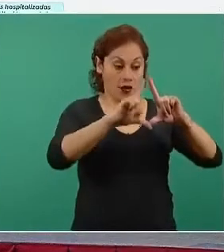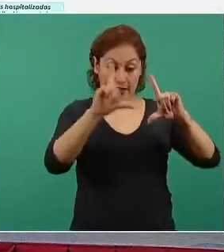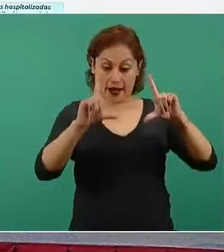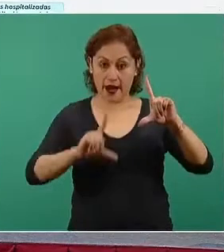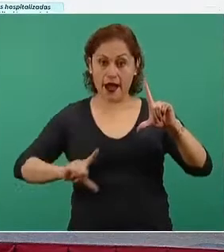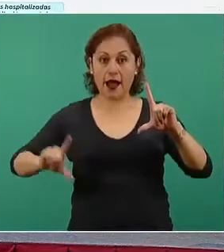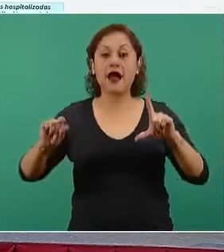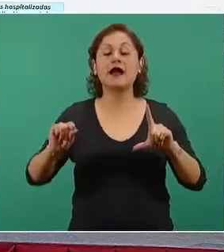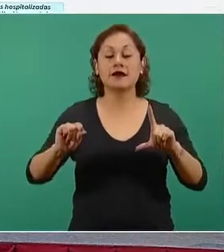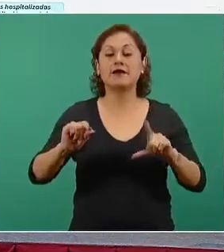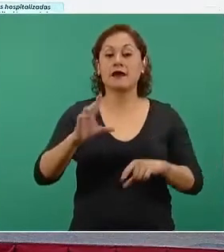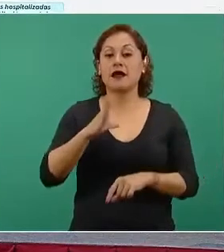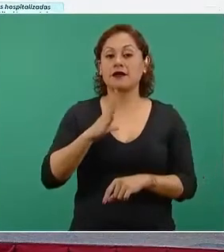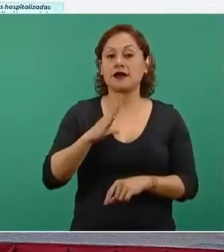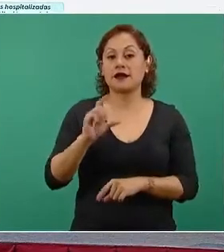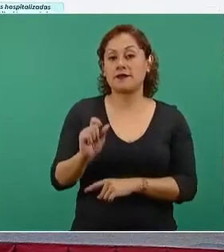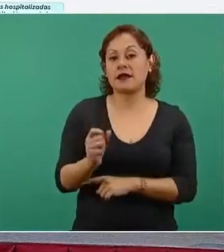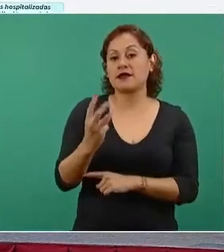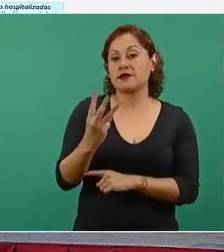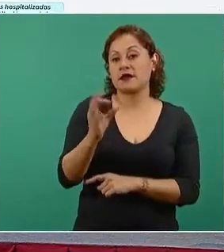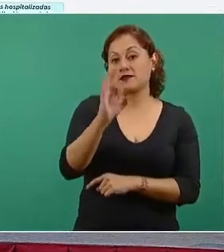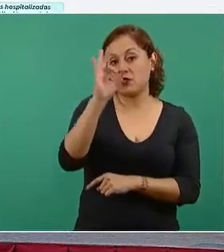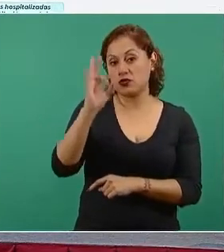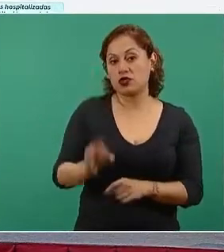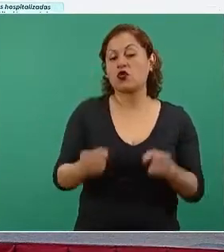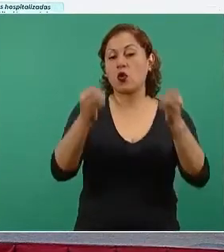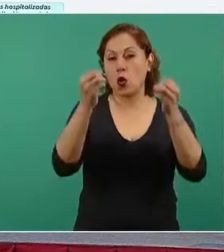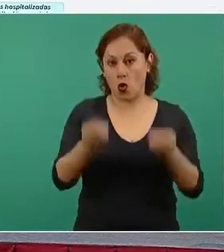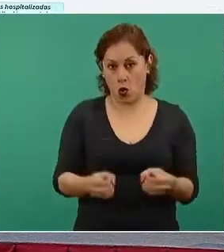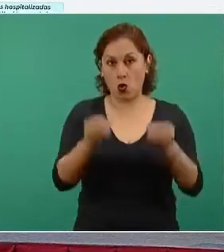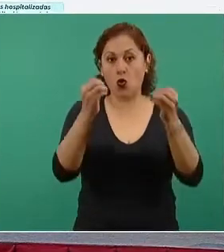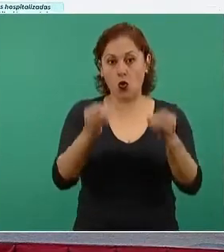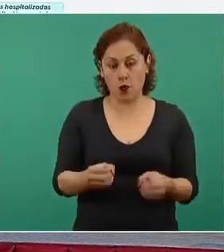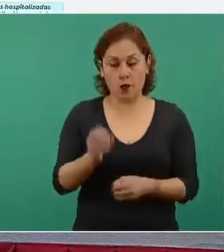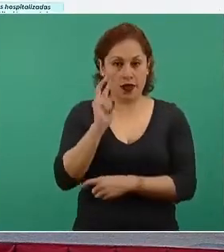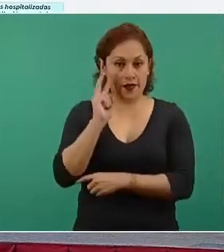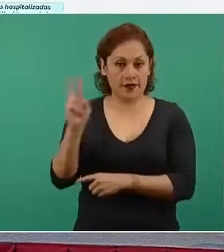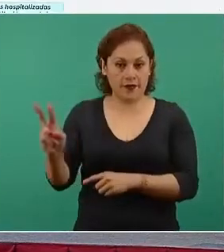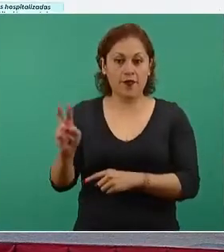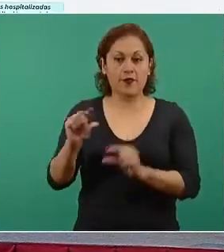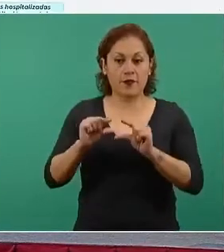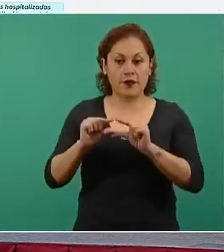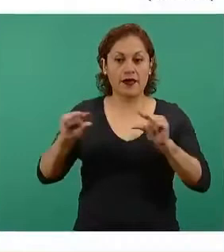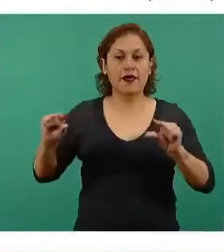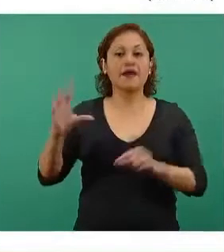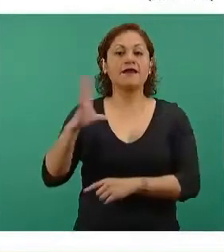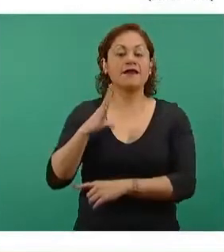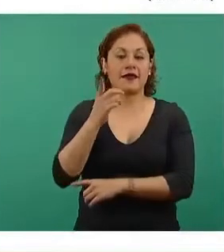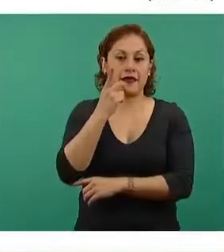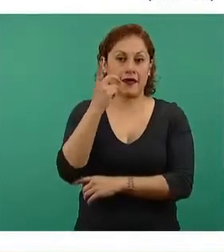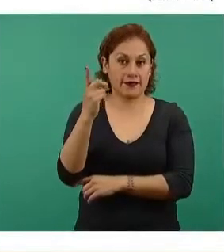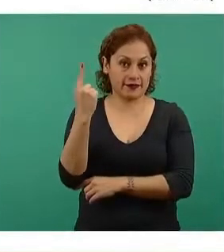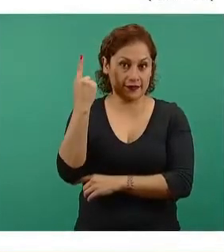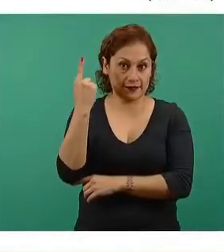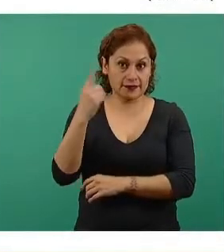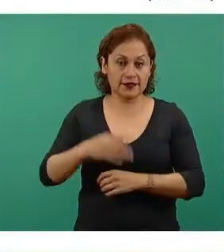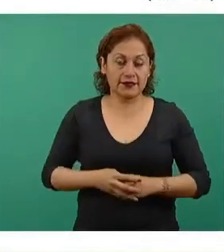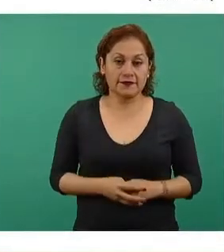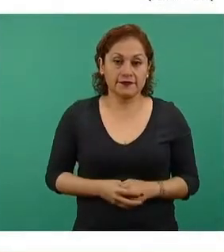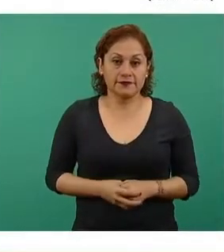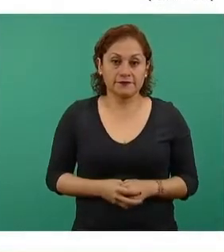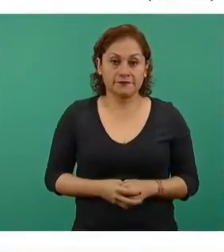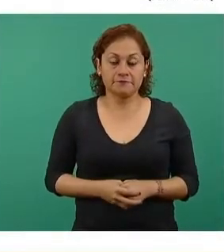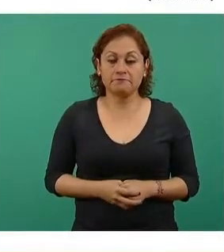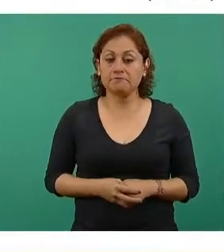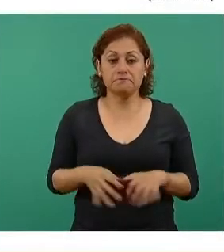una ocupación total del 23%, y ustedes observan que tiene una nota al inferior que hace referencia a que no se ha tenido cambio porque